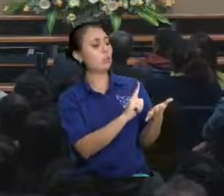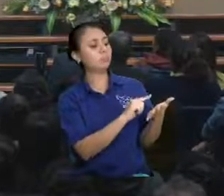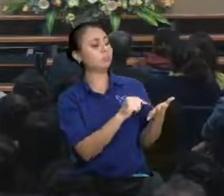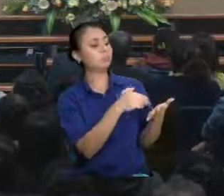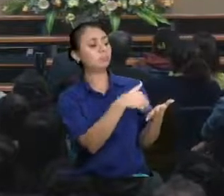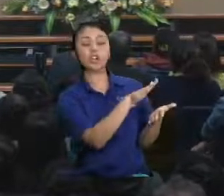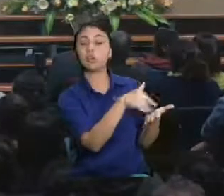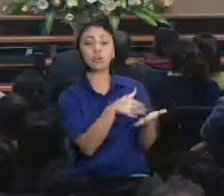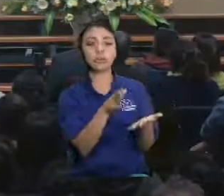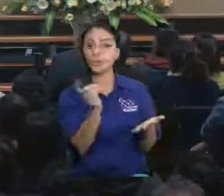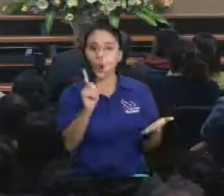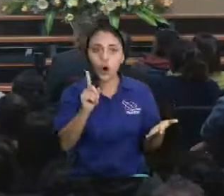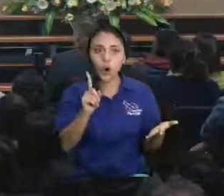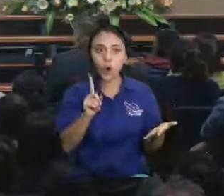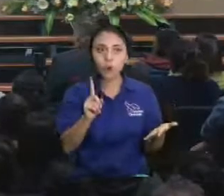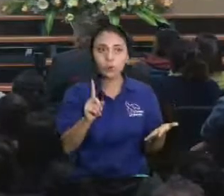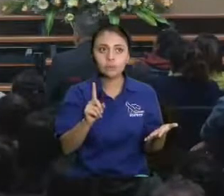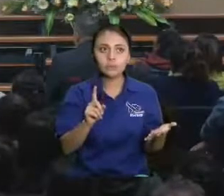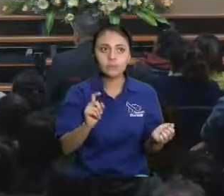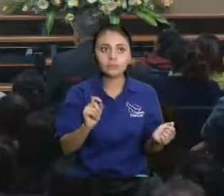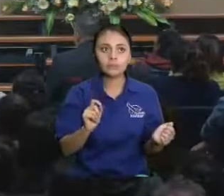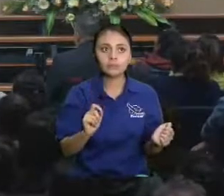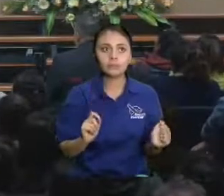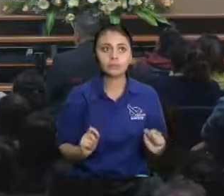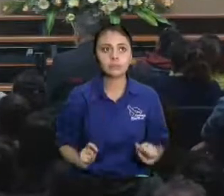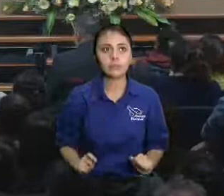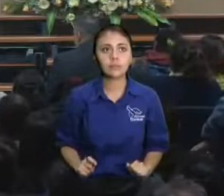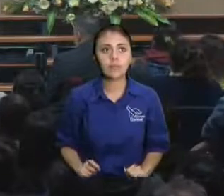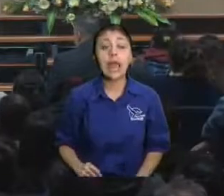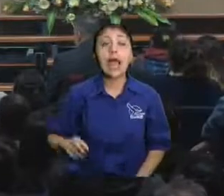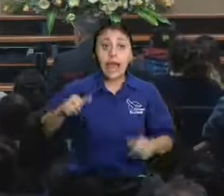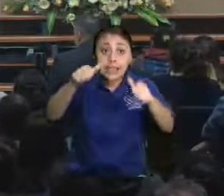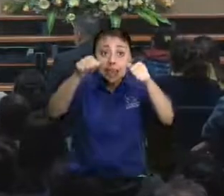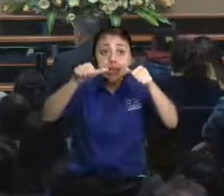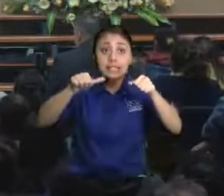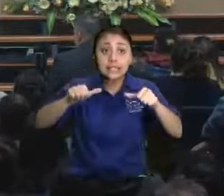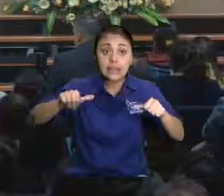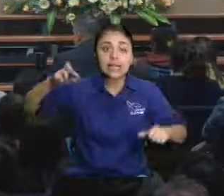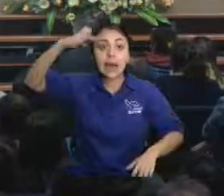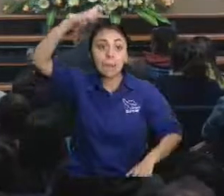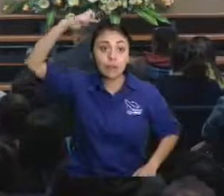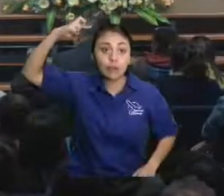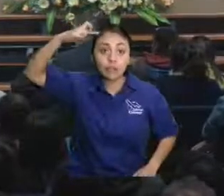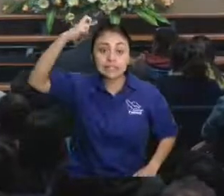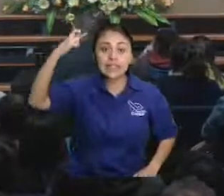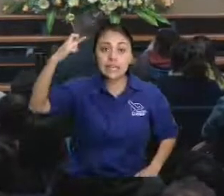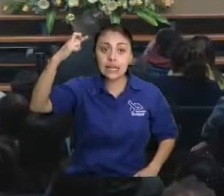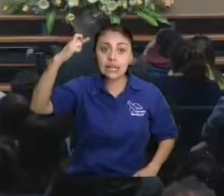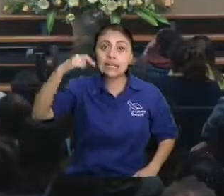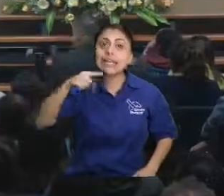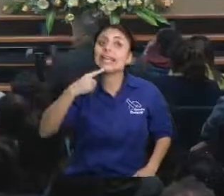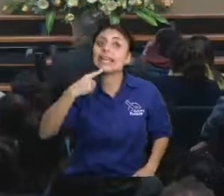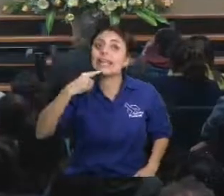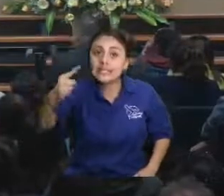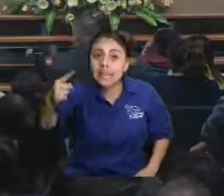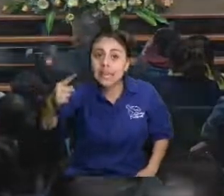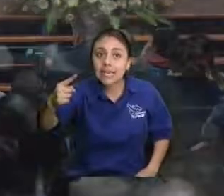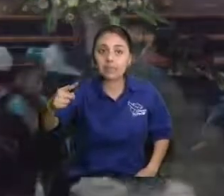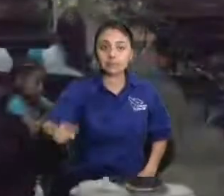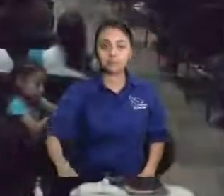¿Ah? No, papayito, no me he dado a entender yo con ustedes. Mire pues.